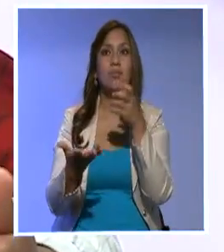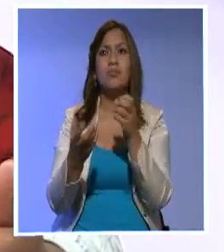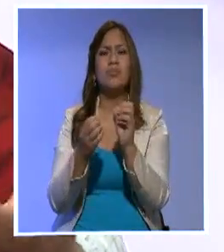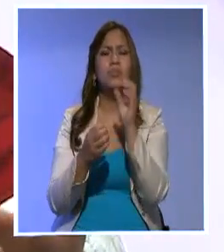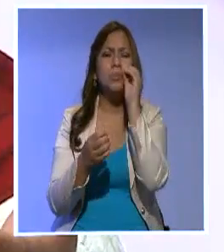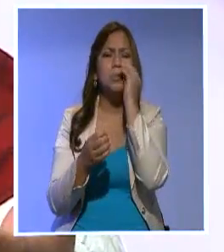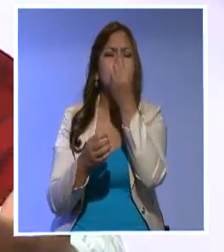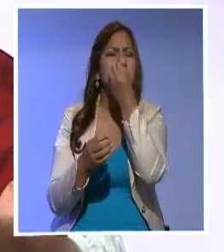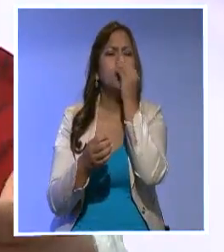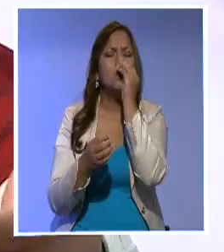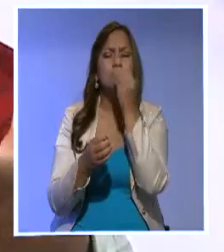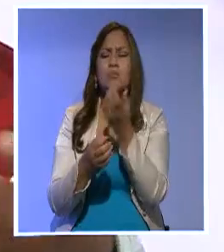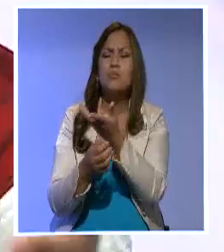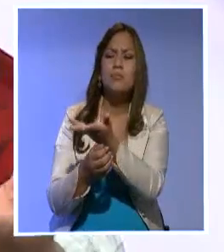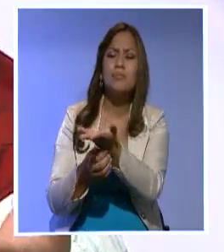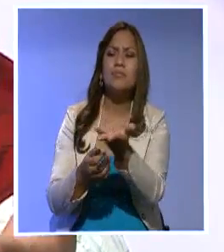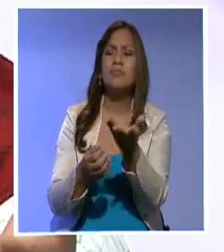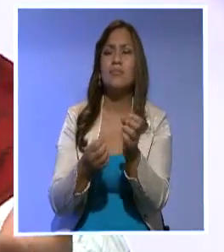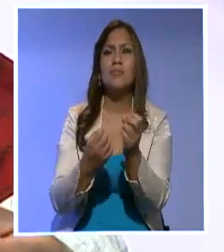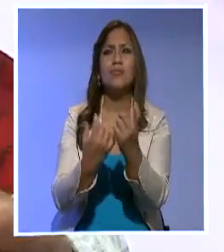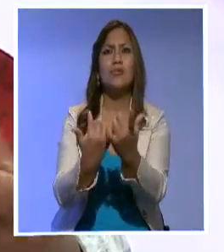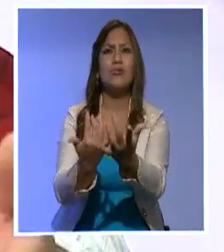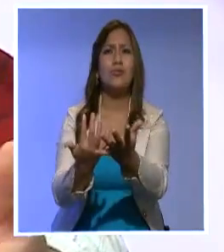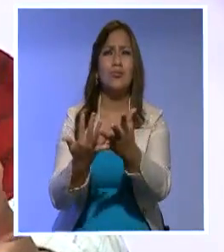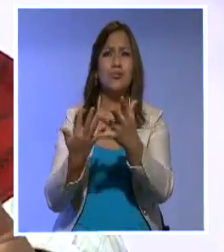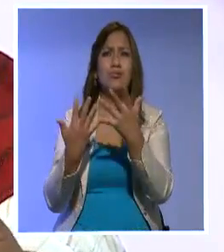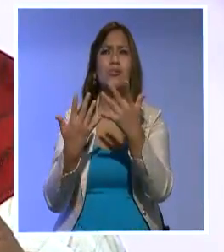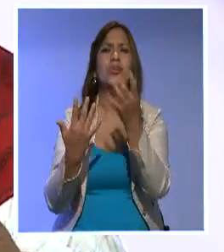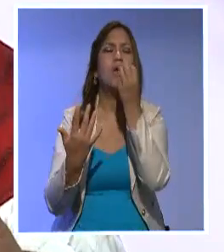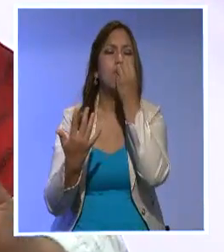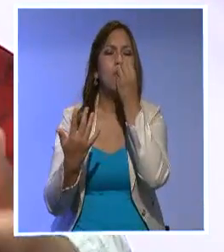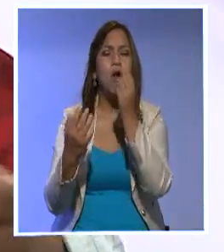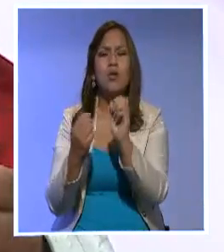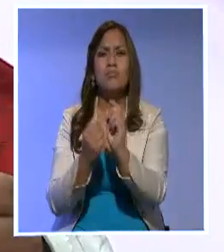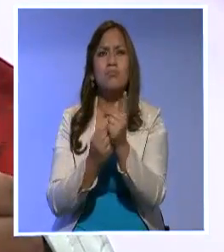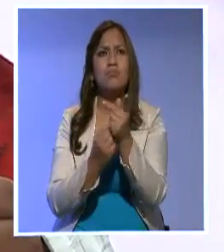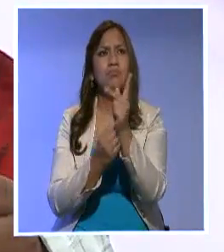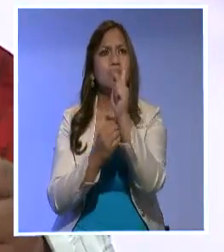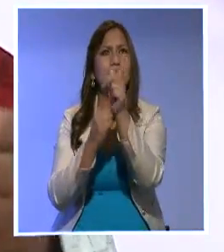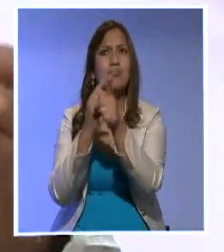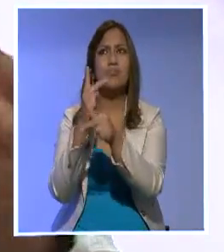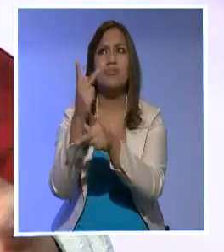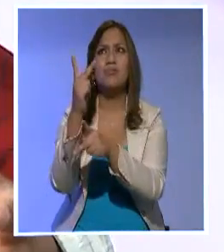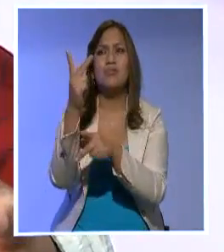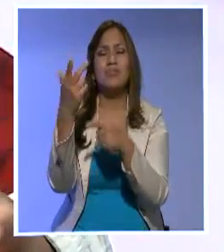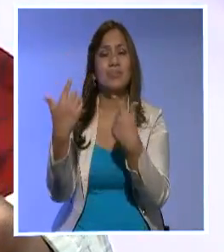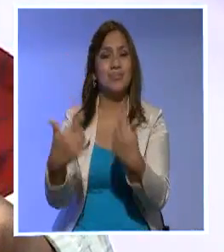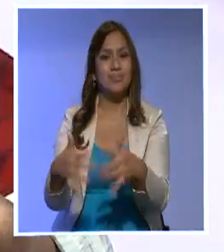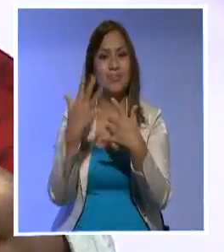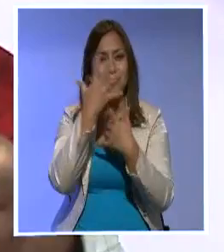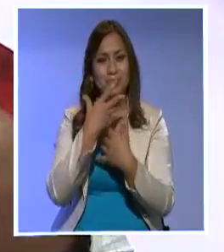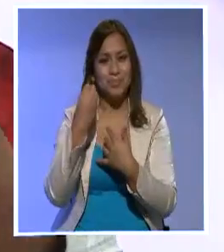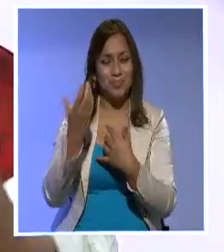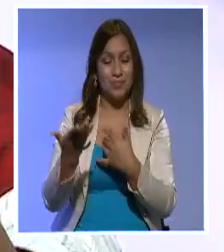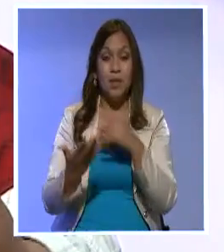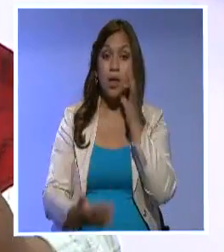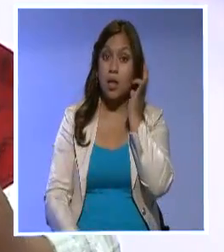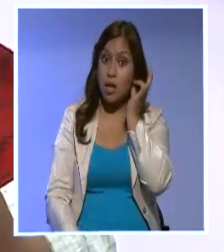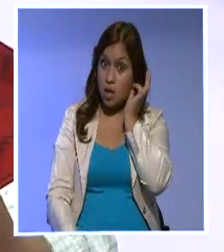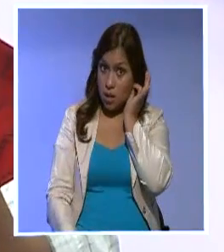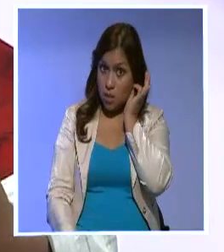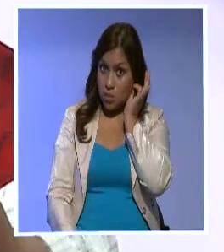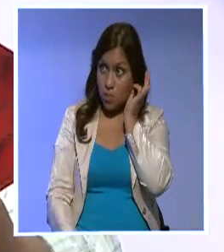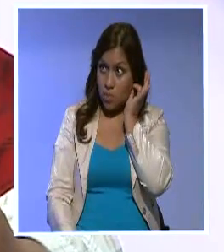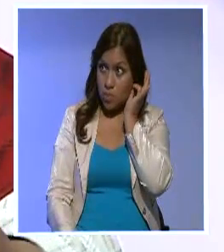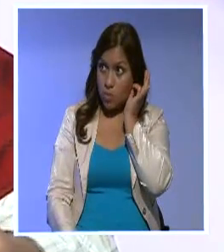los campos empiezan a llenar de esas flores y las comunidades específicamente las mujeres la mujer